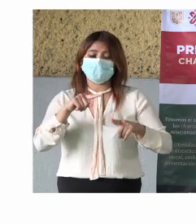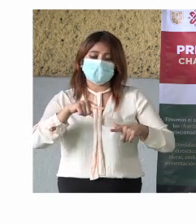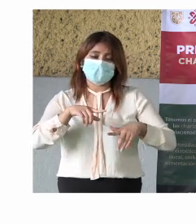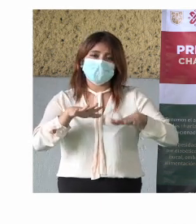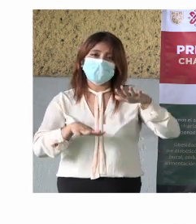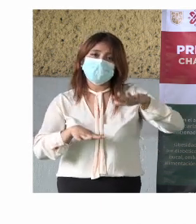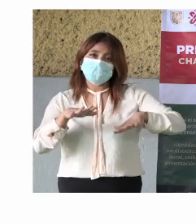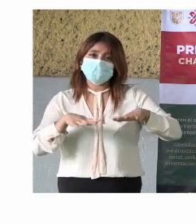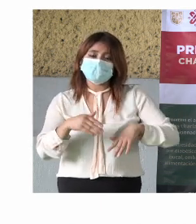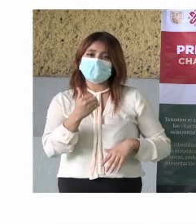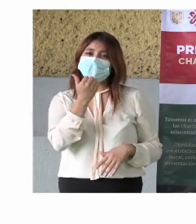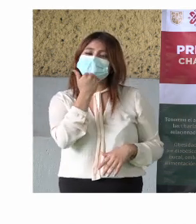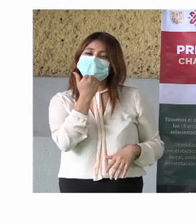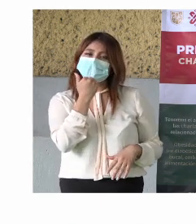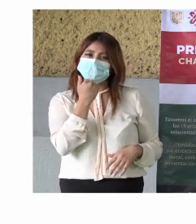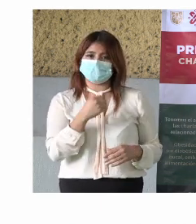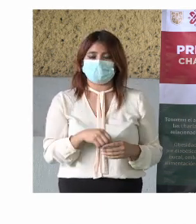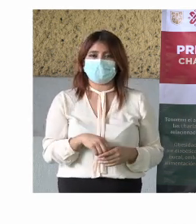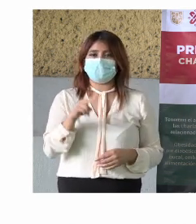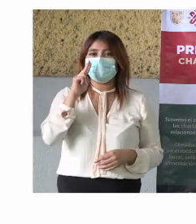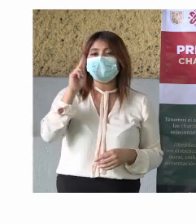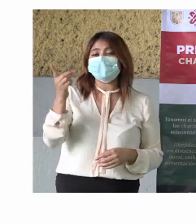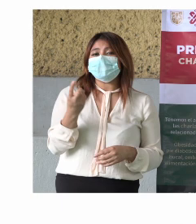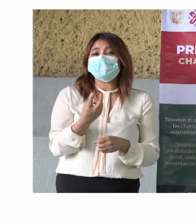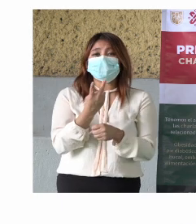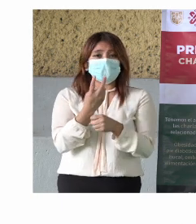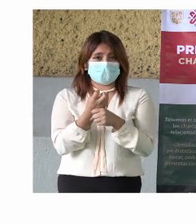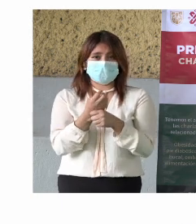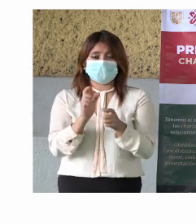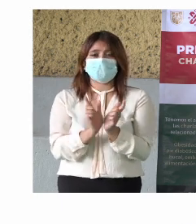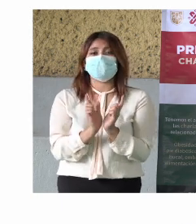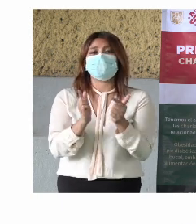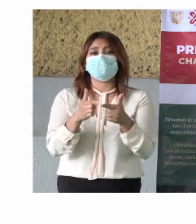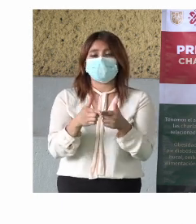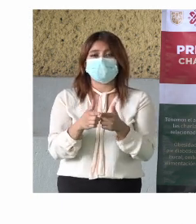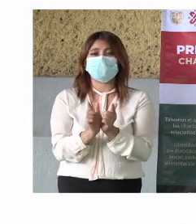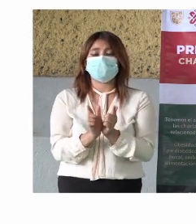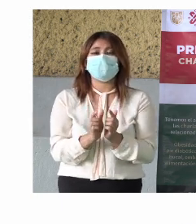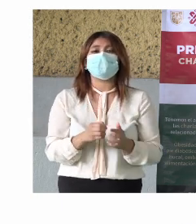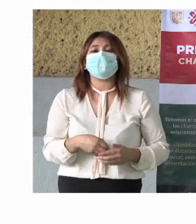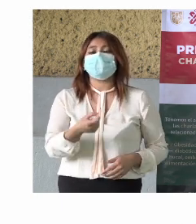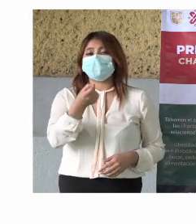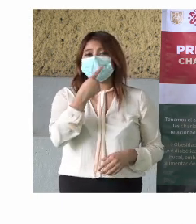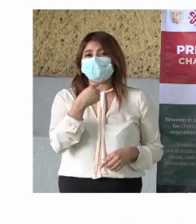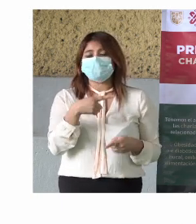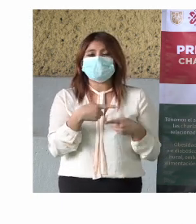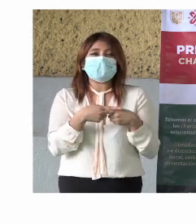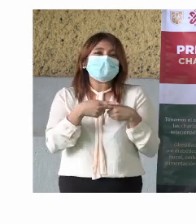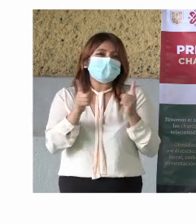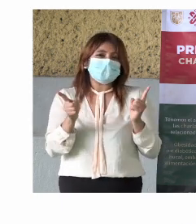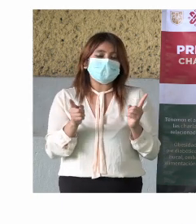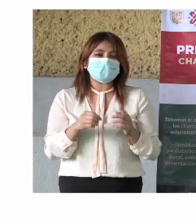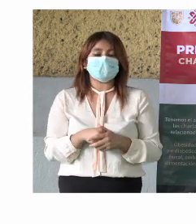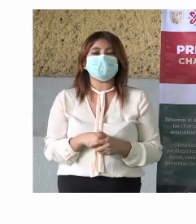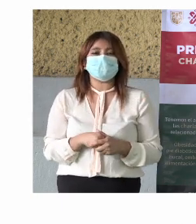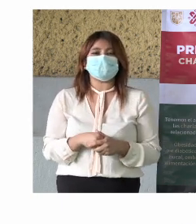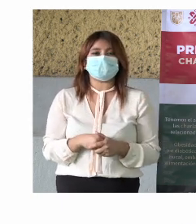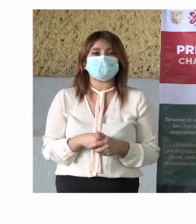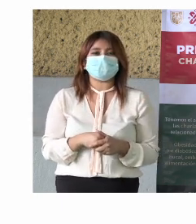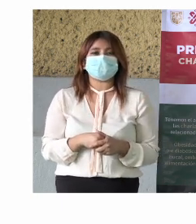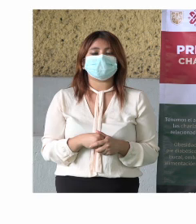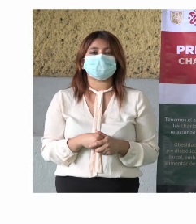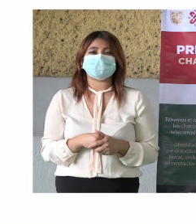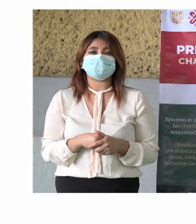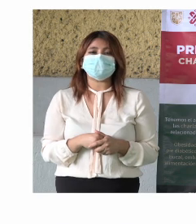vean cómo nuestro segundo grupo de medicamentos podemos tener varios, pero generalmente, además de la metformina, vamos a